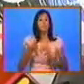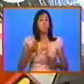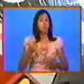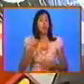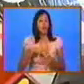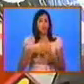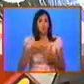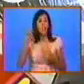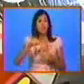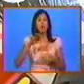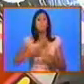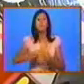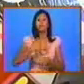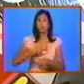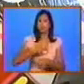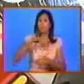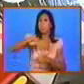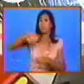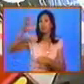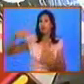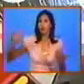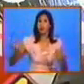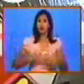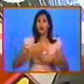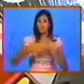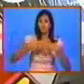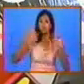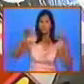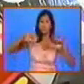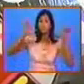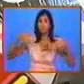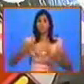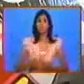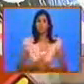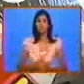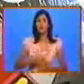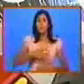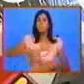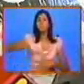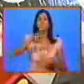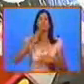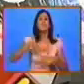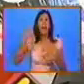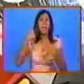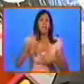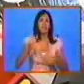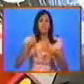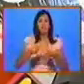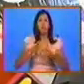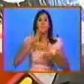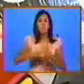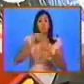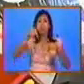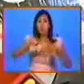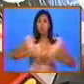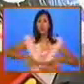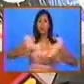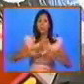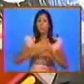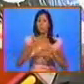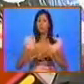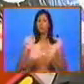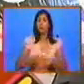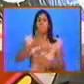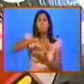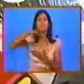Y por eso fui preso, por querer una Plaza Bolívar en el 23 de enero. Y fui preso acá también, en este lugar, por